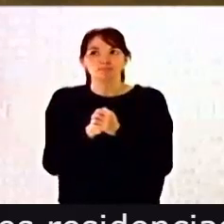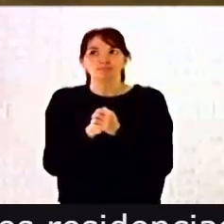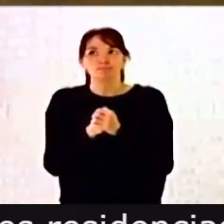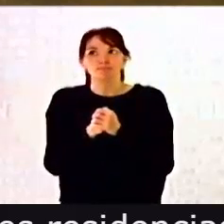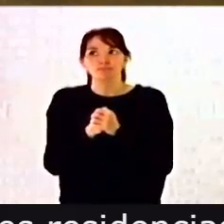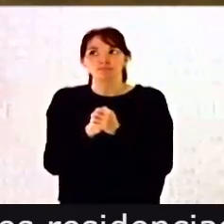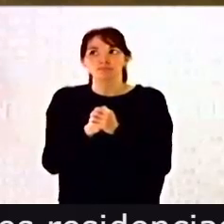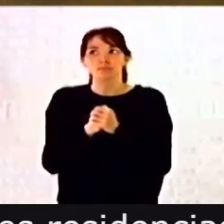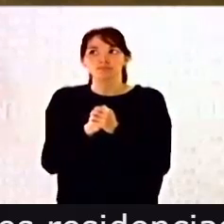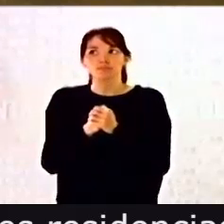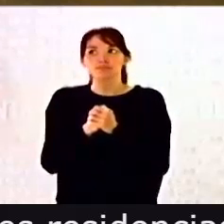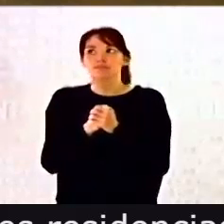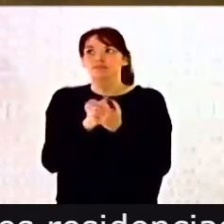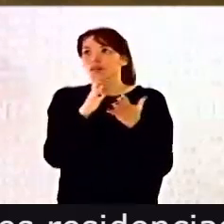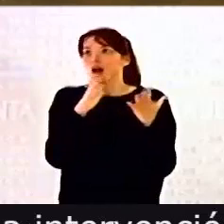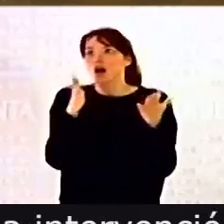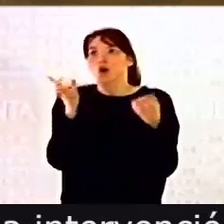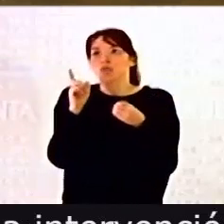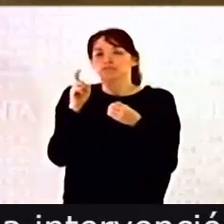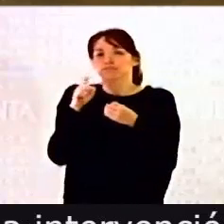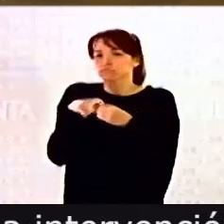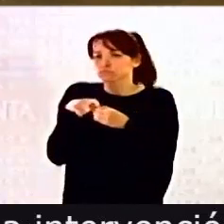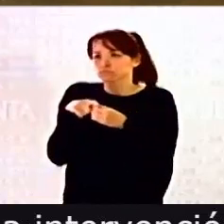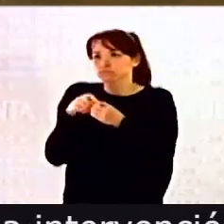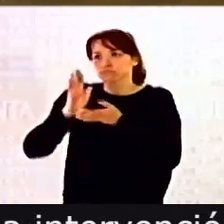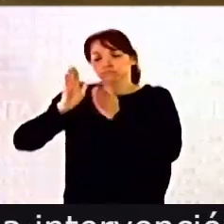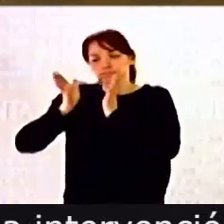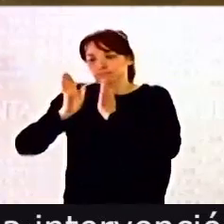con una intervención más intensa por parte